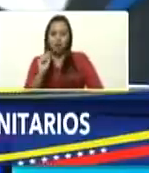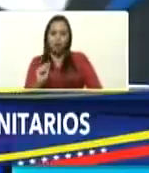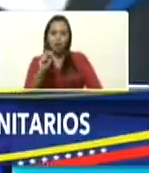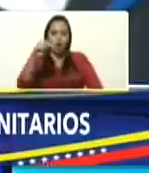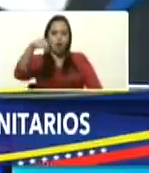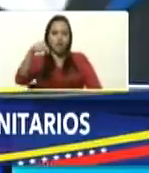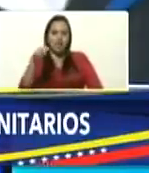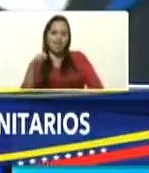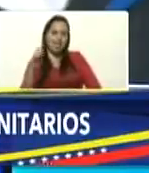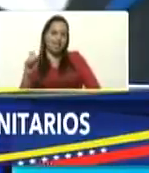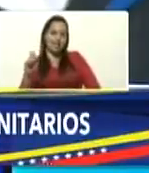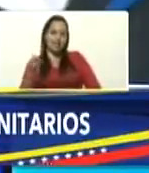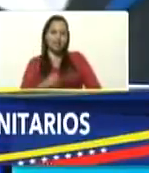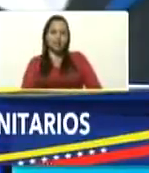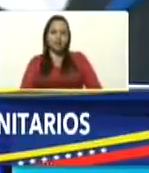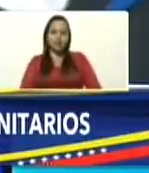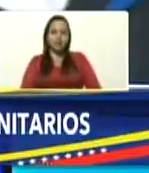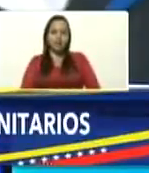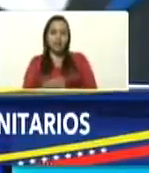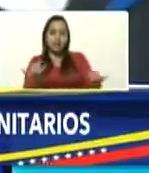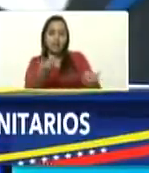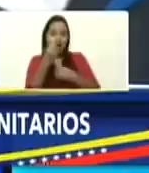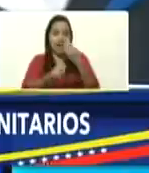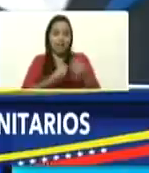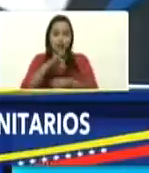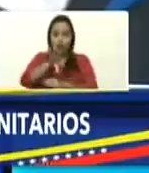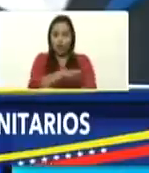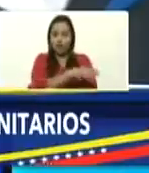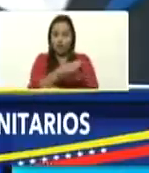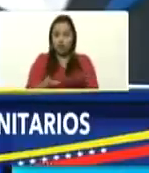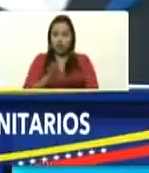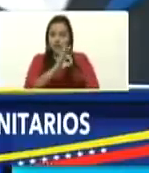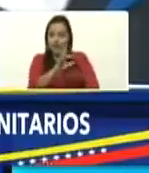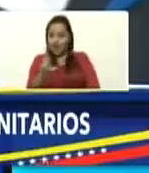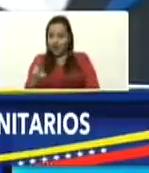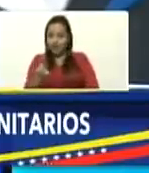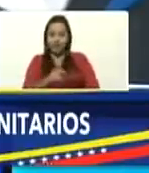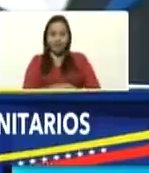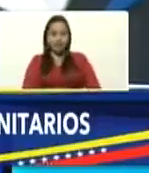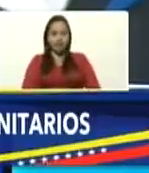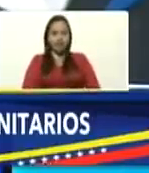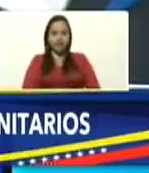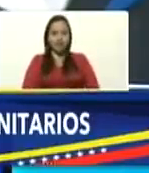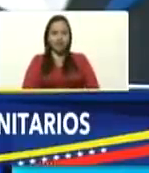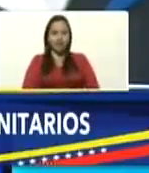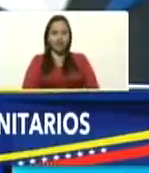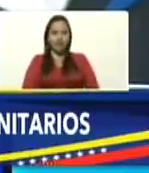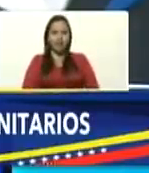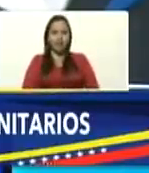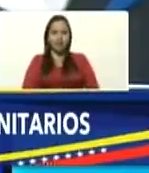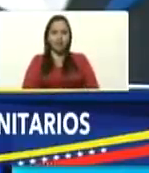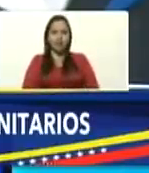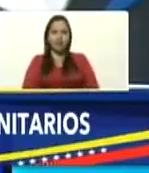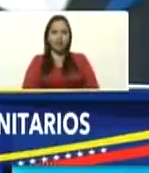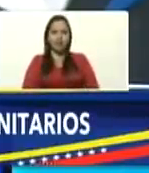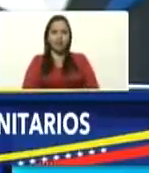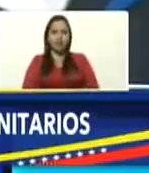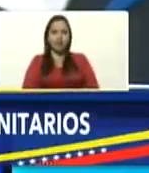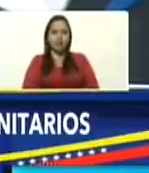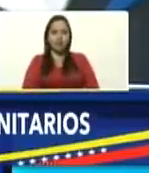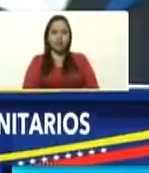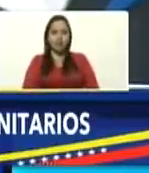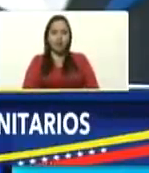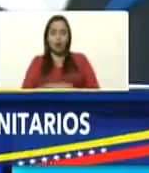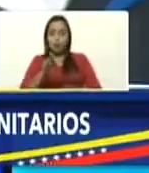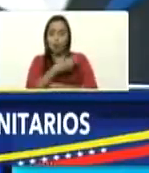3R.net. Ya le están haciendo una canción a las 3R.net a ritmo de merengue.